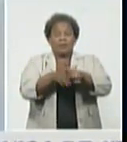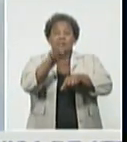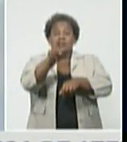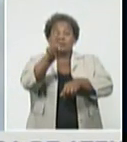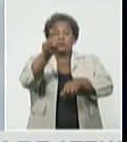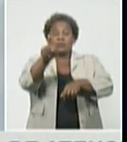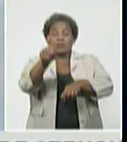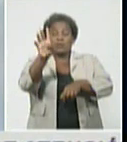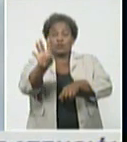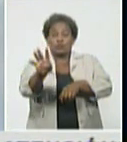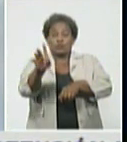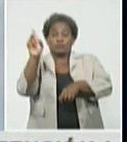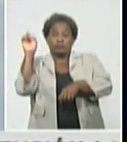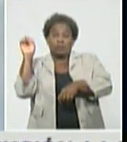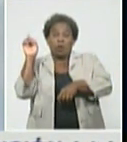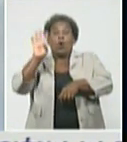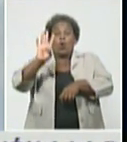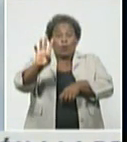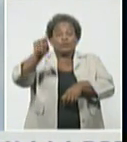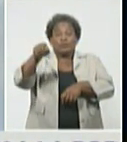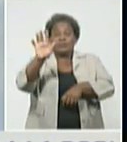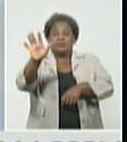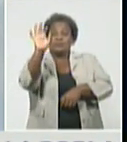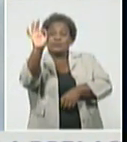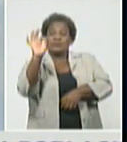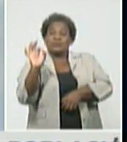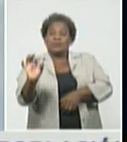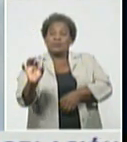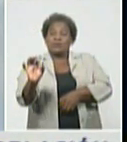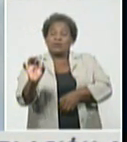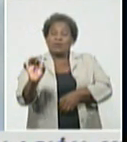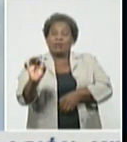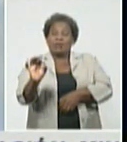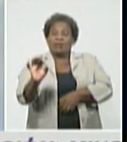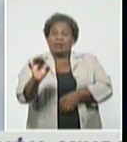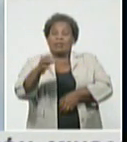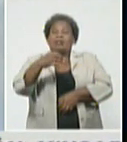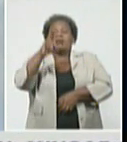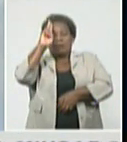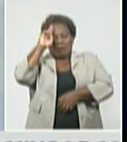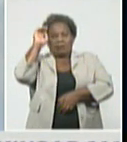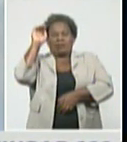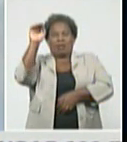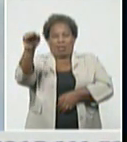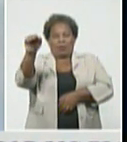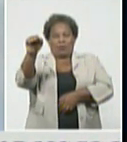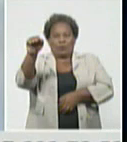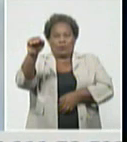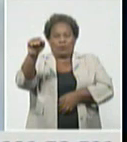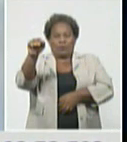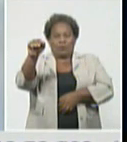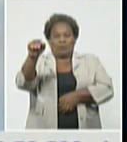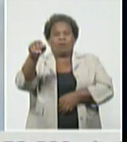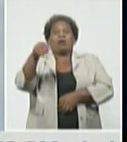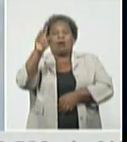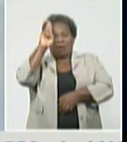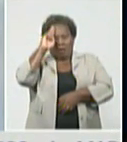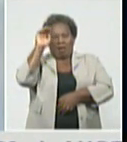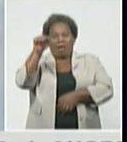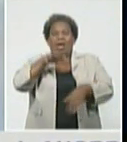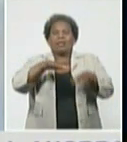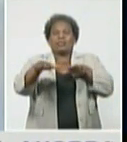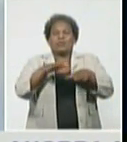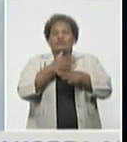114, el 4,5%, se encuentran ingresados, se encuentran activos. Es